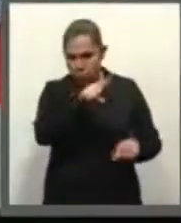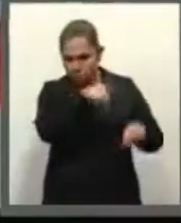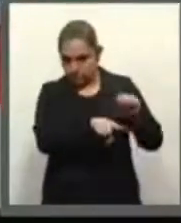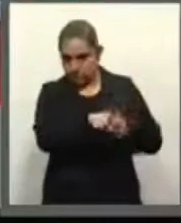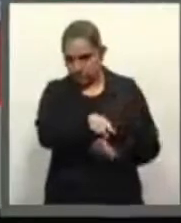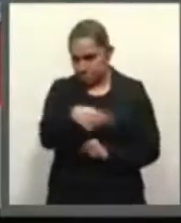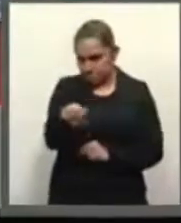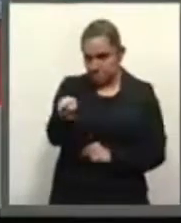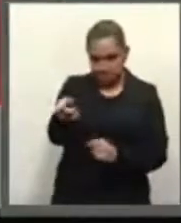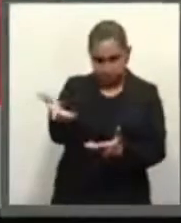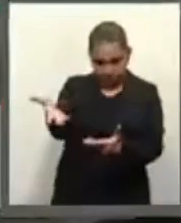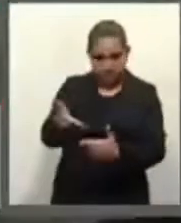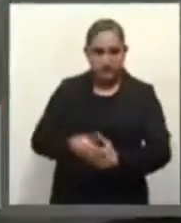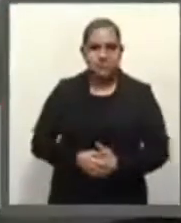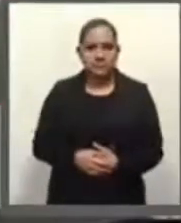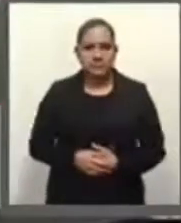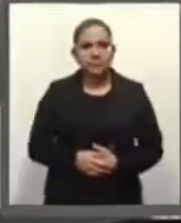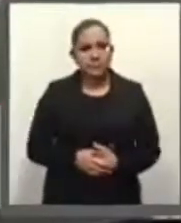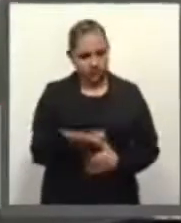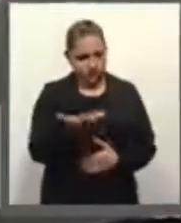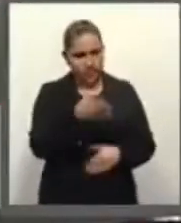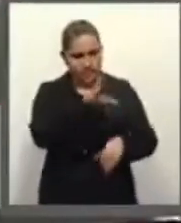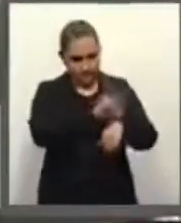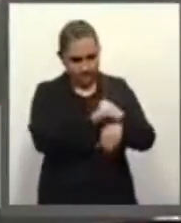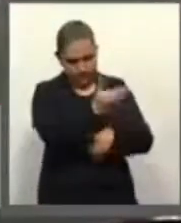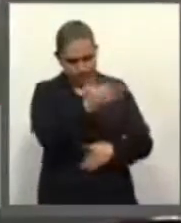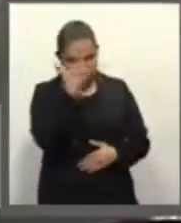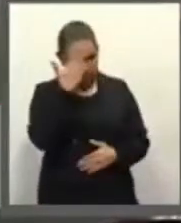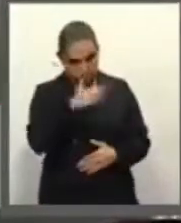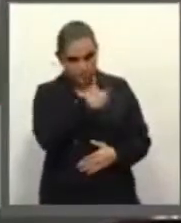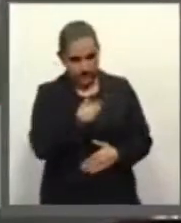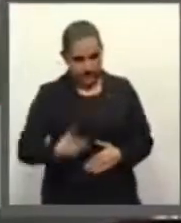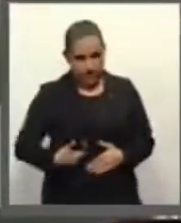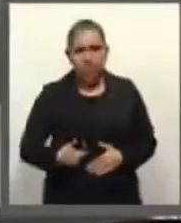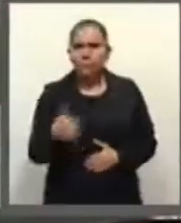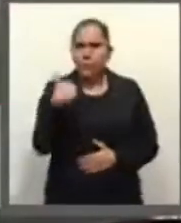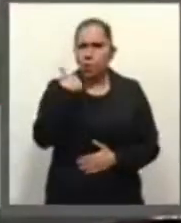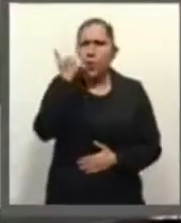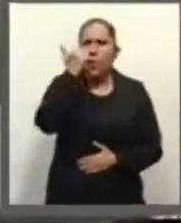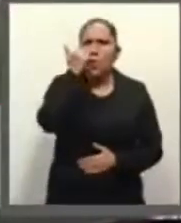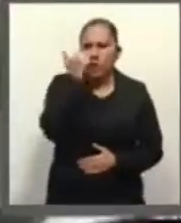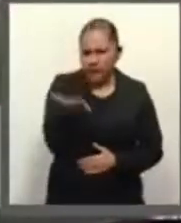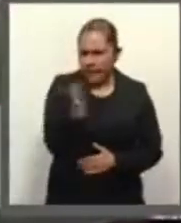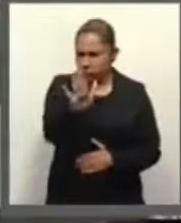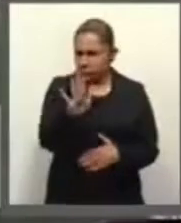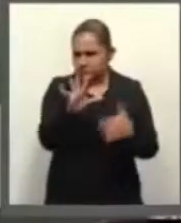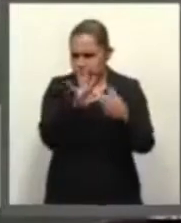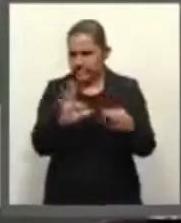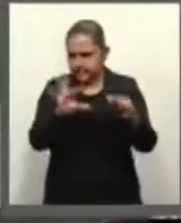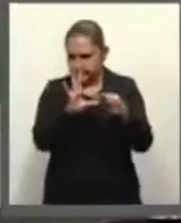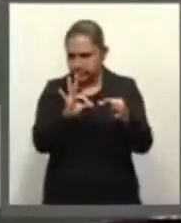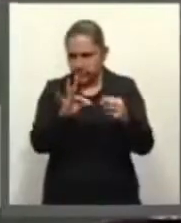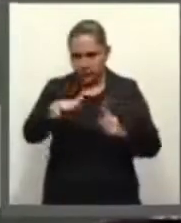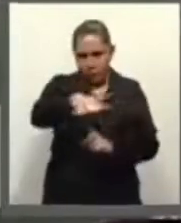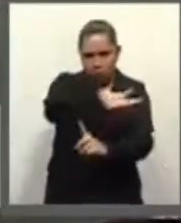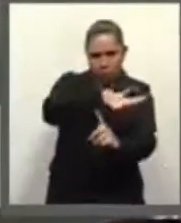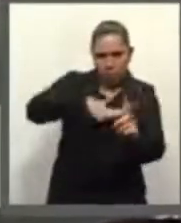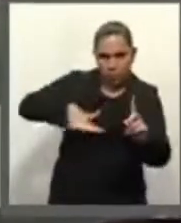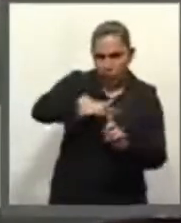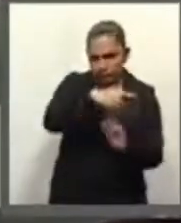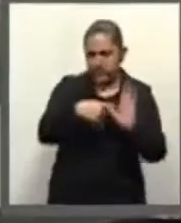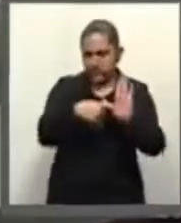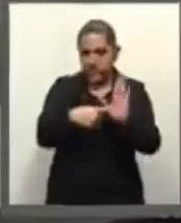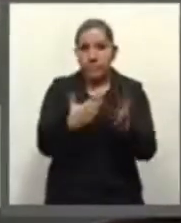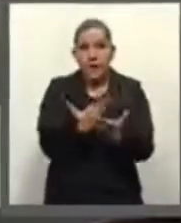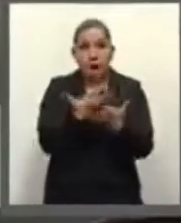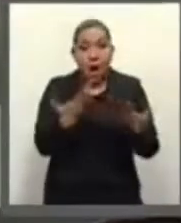Adelante, diputada Zagal. Con la bienes, señora presidenta. Yo solo quiero poner en contexto que es la primera vez que es